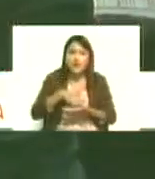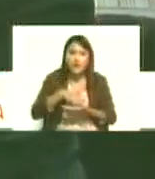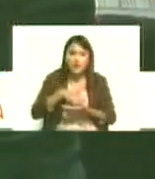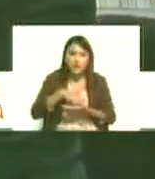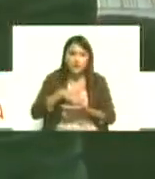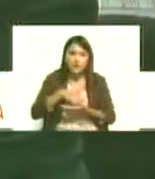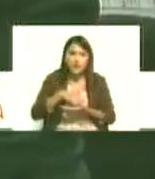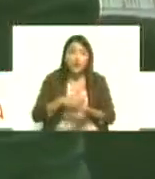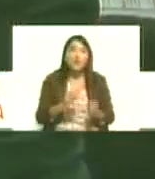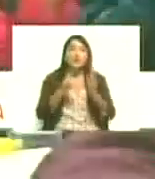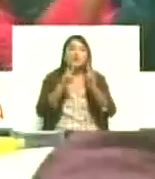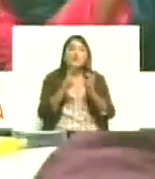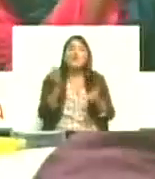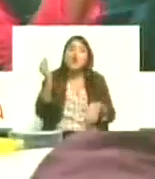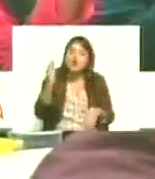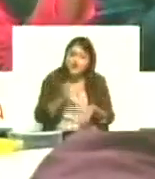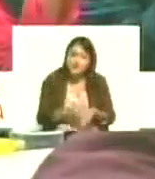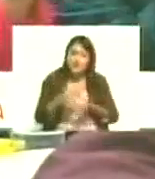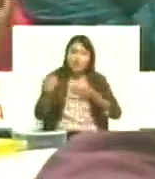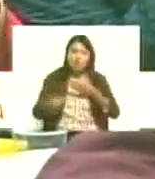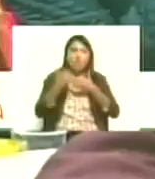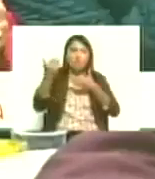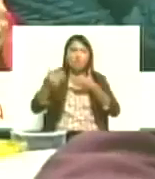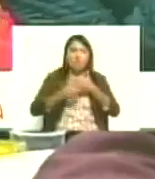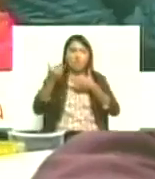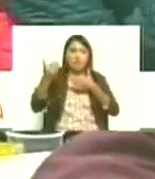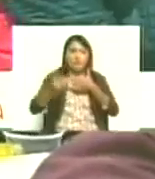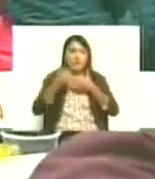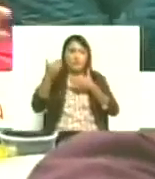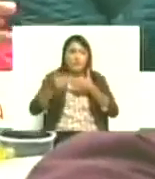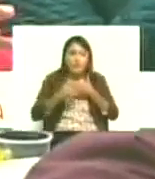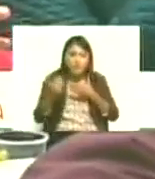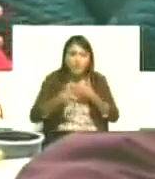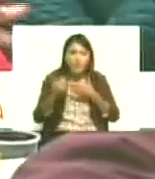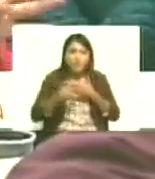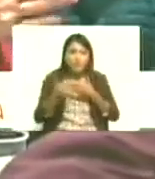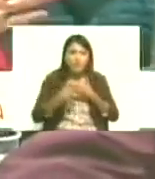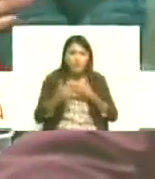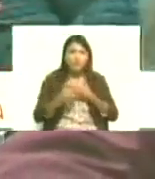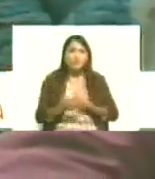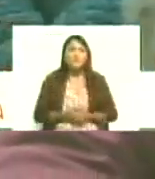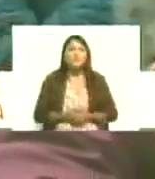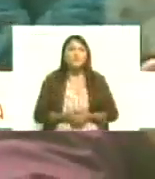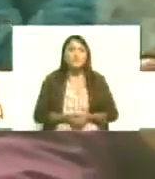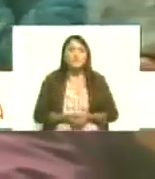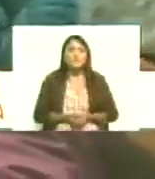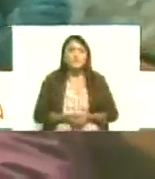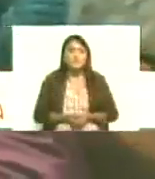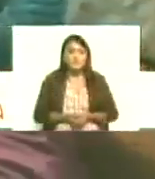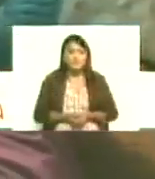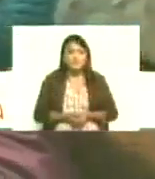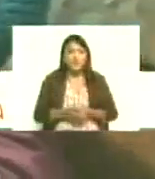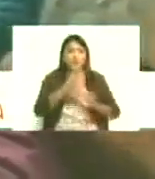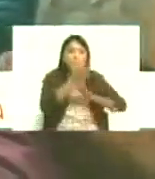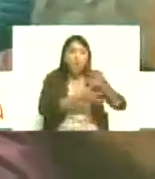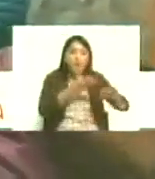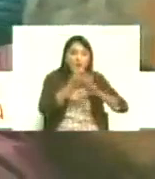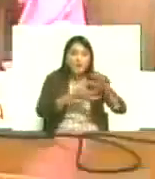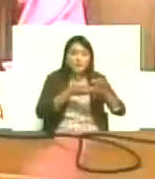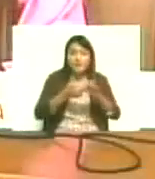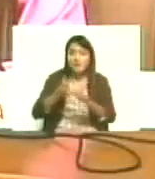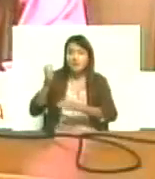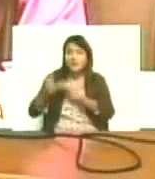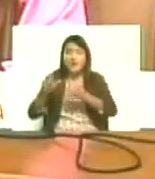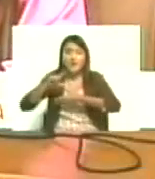son una nueva expresión del reiterado deseo de los Estados Unidos de incentivar conflicto entre los pueblos de